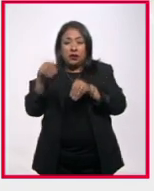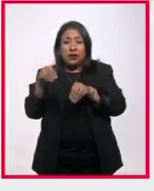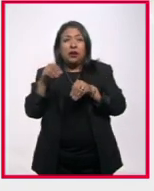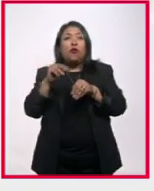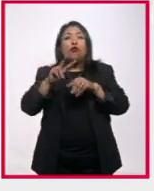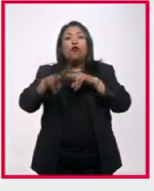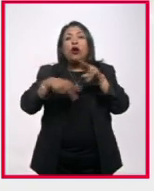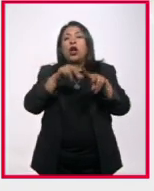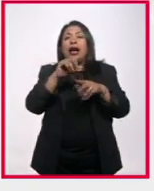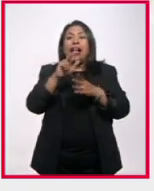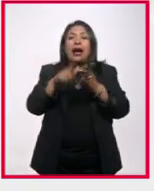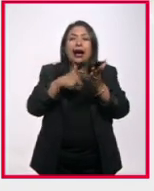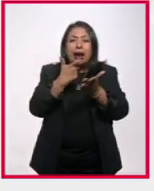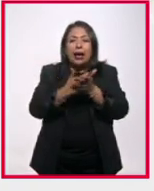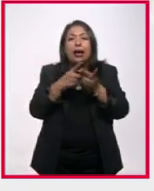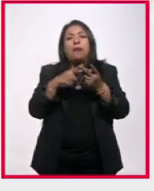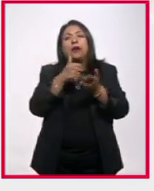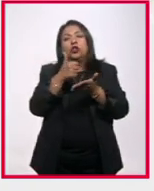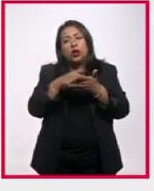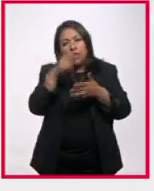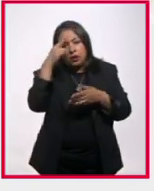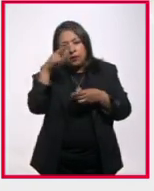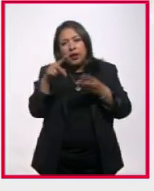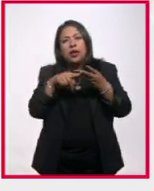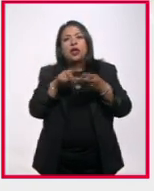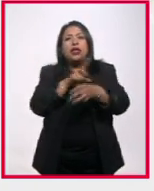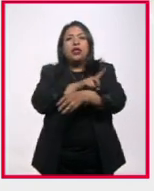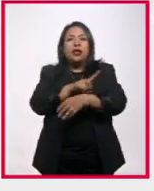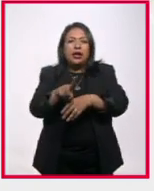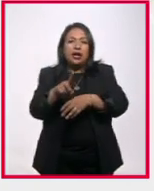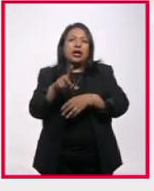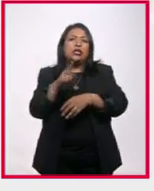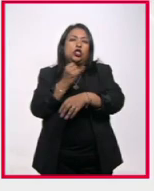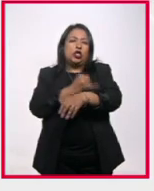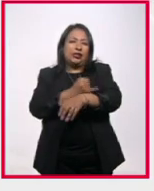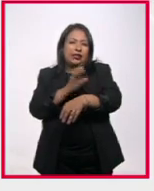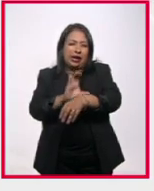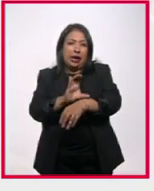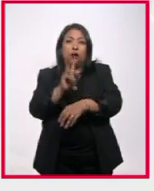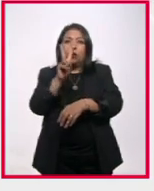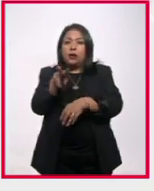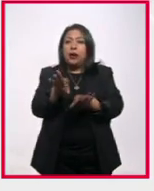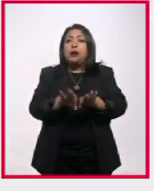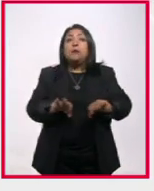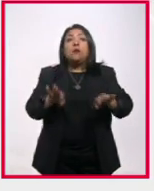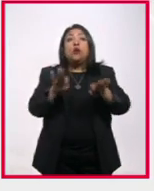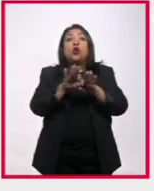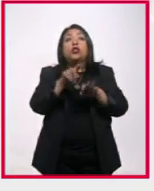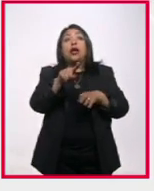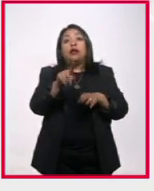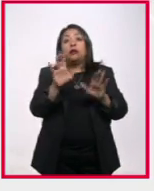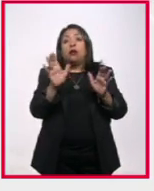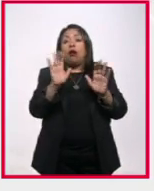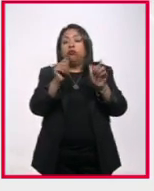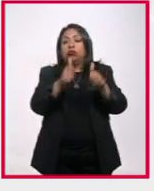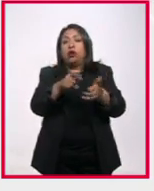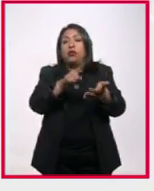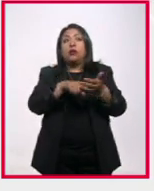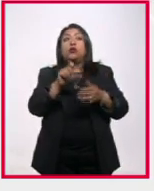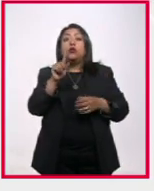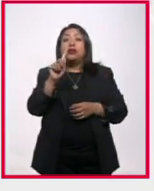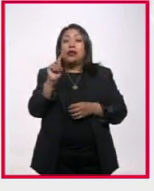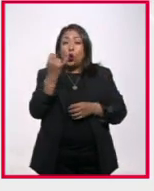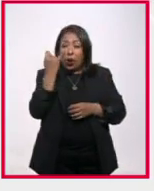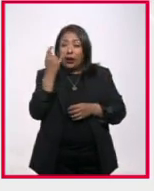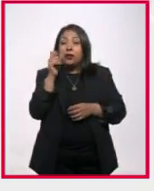fueron, por ejemplo, ya sea Jalapa, la Ciudad de México, en la delegación Iztacalco de manera particular, hubo una cosa muy importante, son jarocho, y en Tijuana,